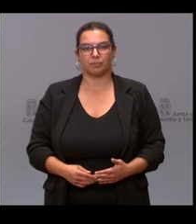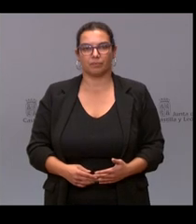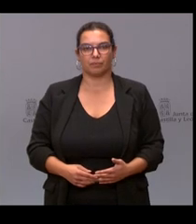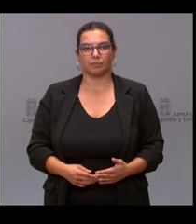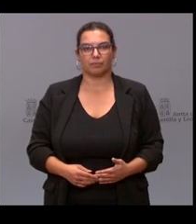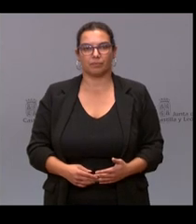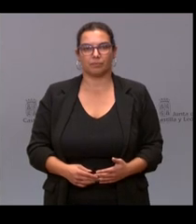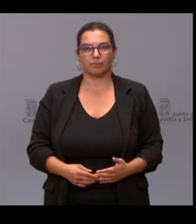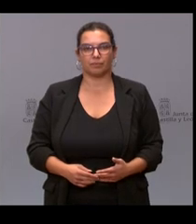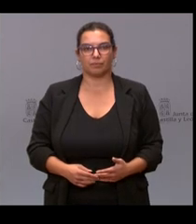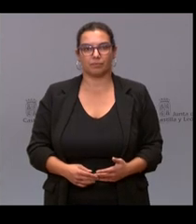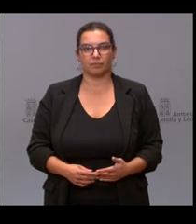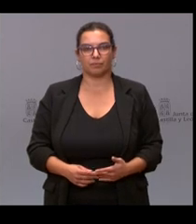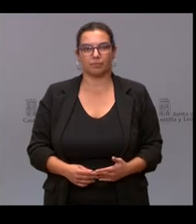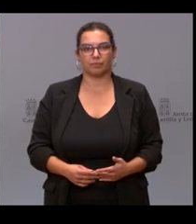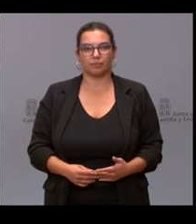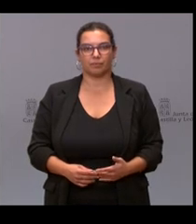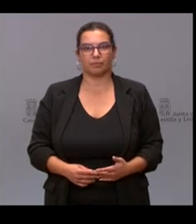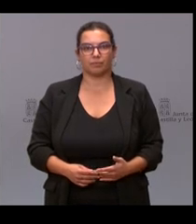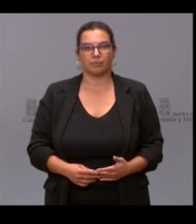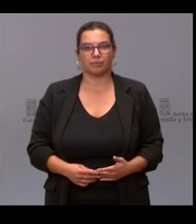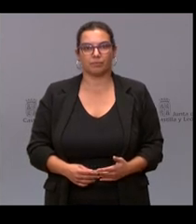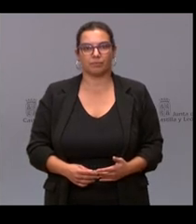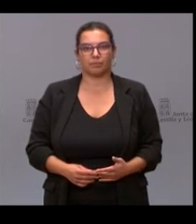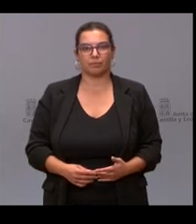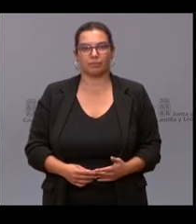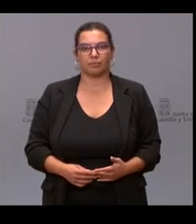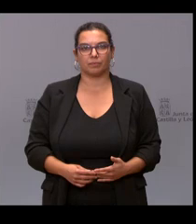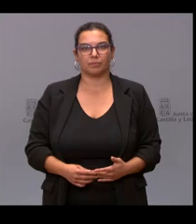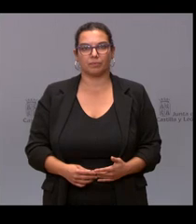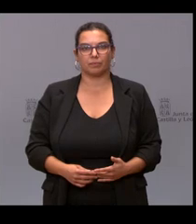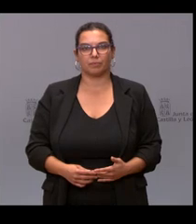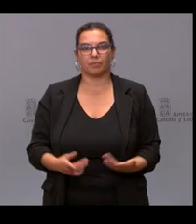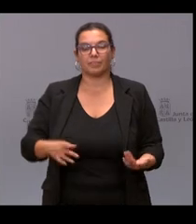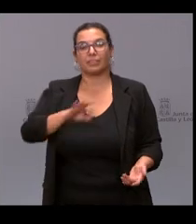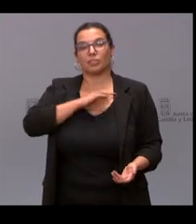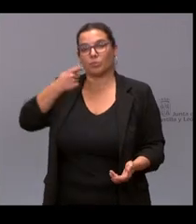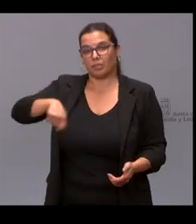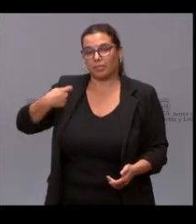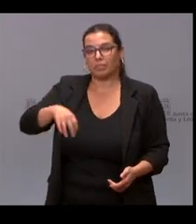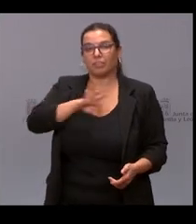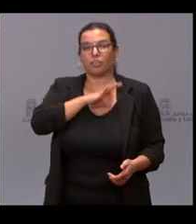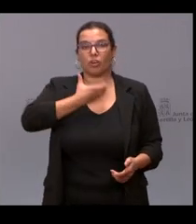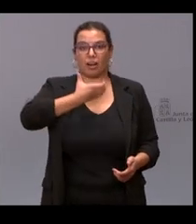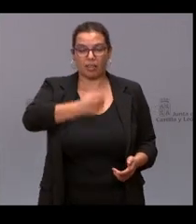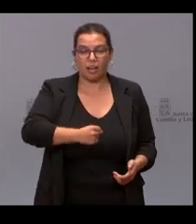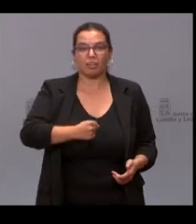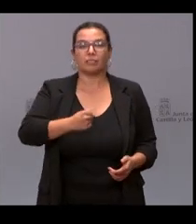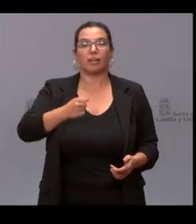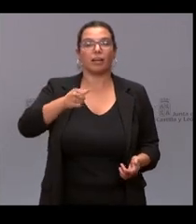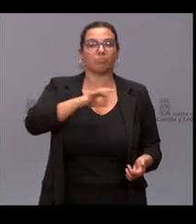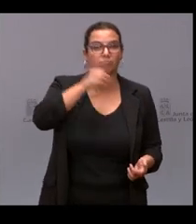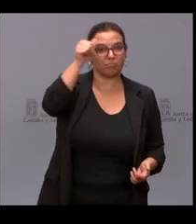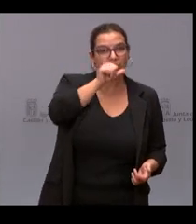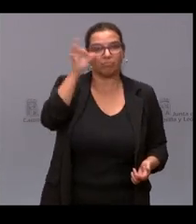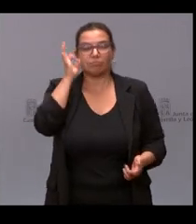So, Mr. President, Mr. Mayor, ladies and gentlemen, thank you very much for your hospitality. Señor presidente, señor alcalde, damas, caballeros, muchas